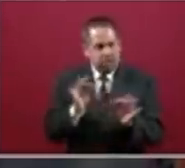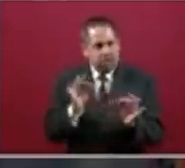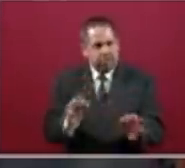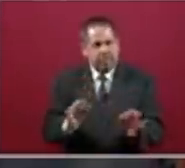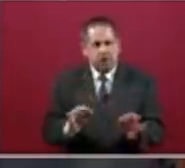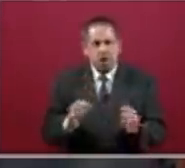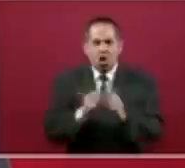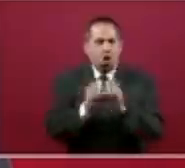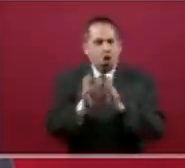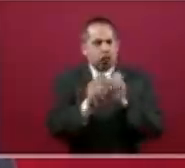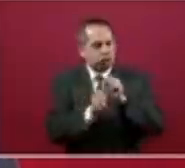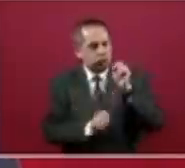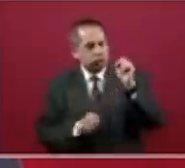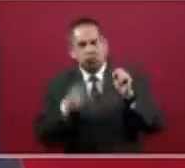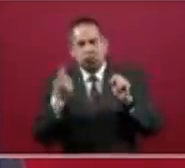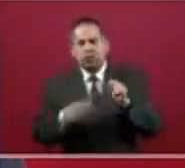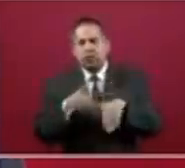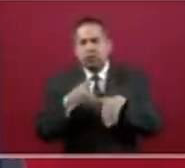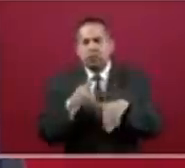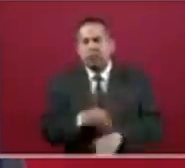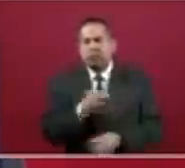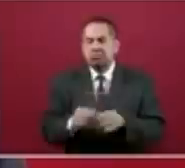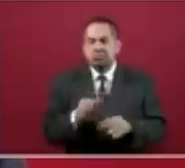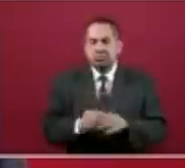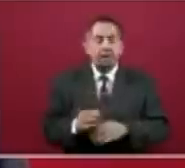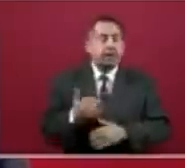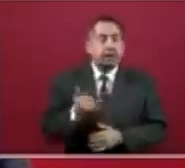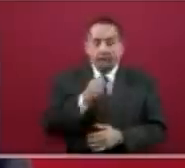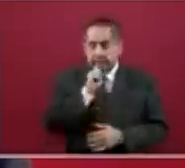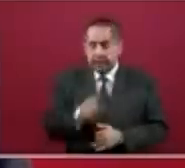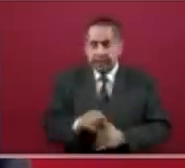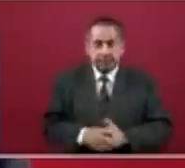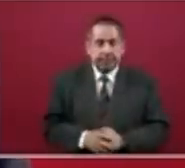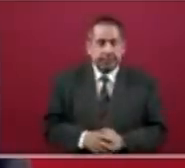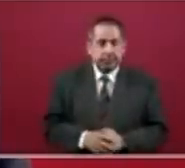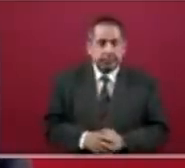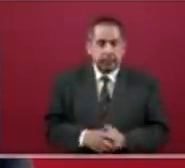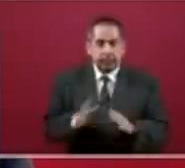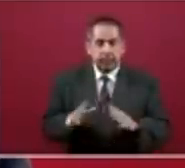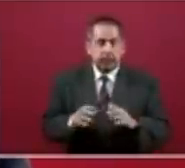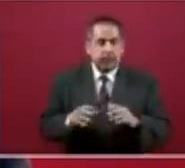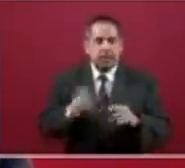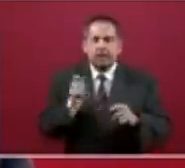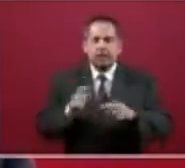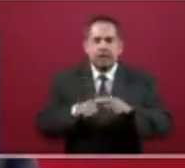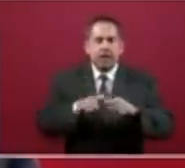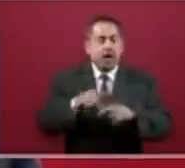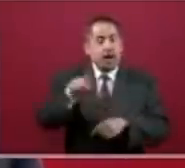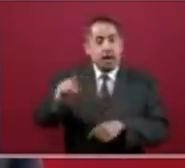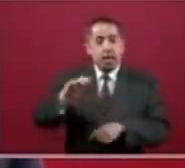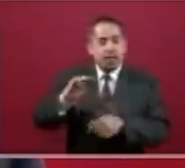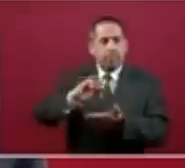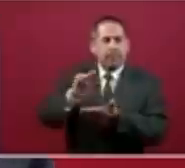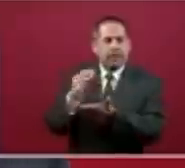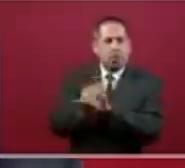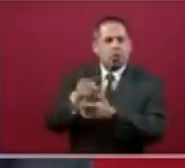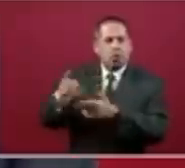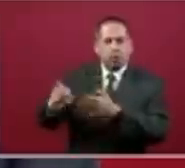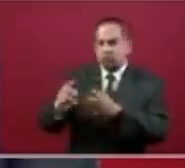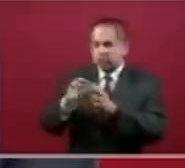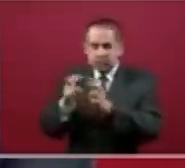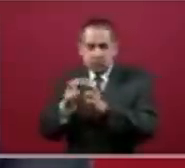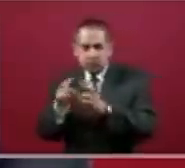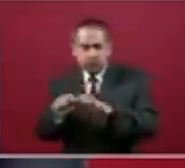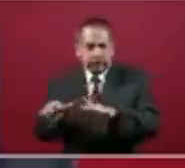la Constitución. Y acerca de los movimientos que hay en Matamoros, estamos